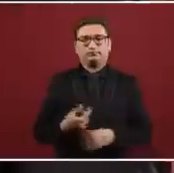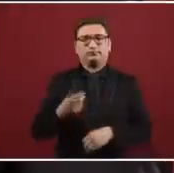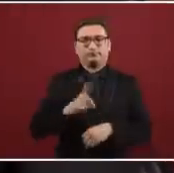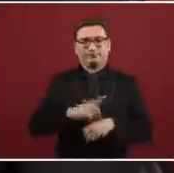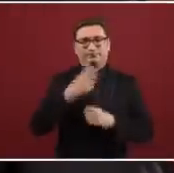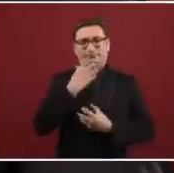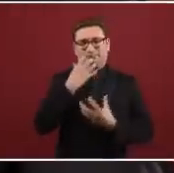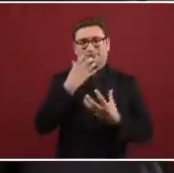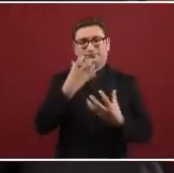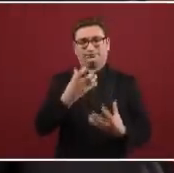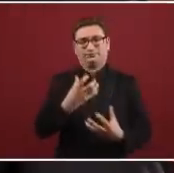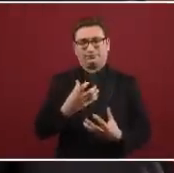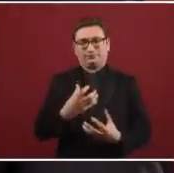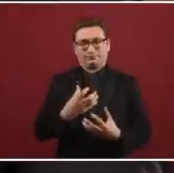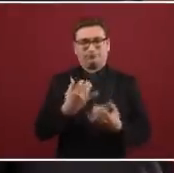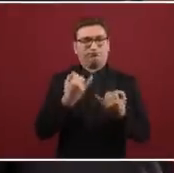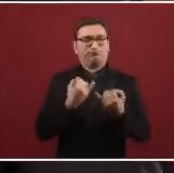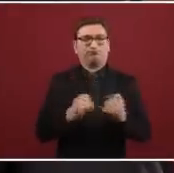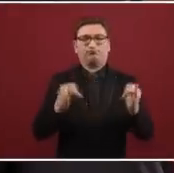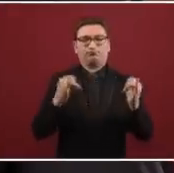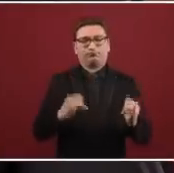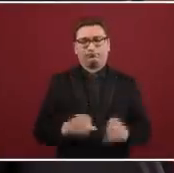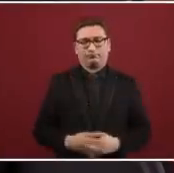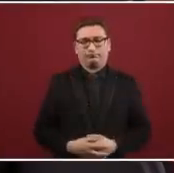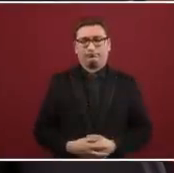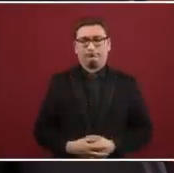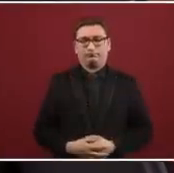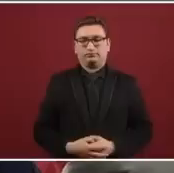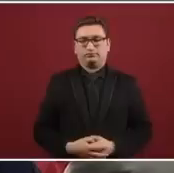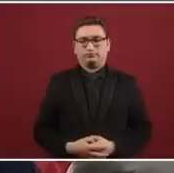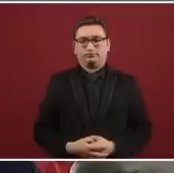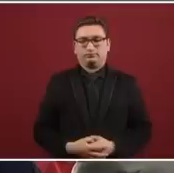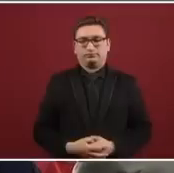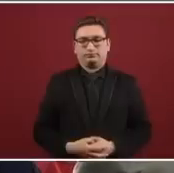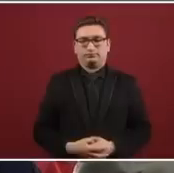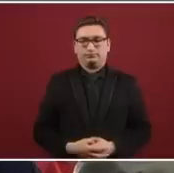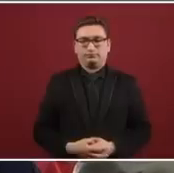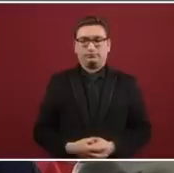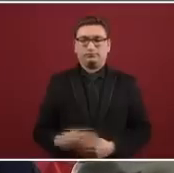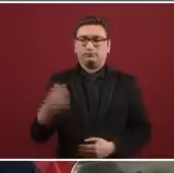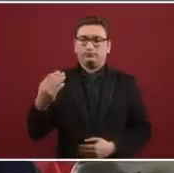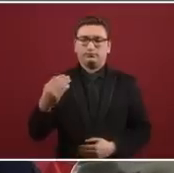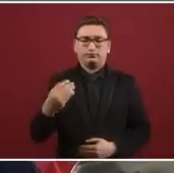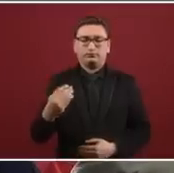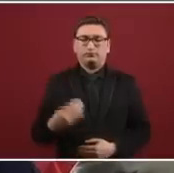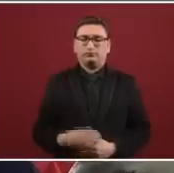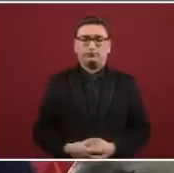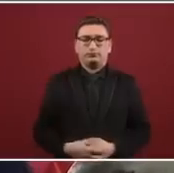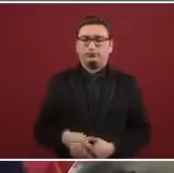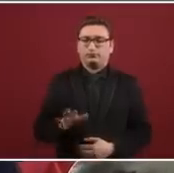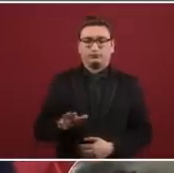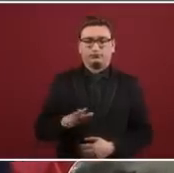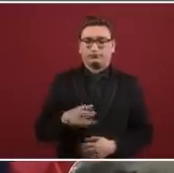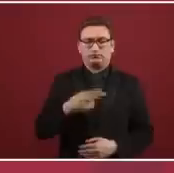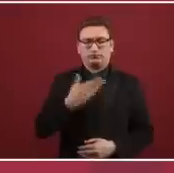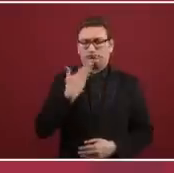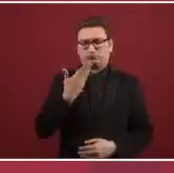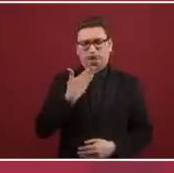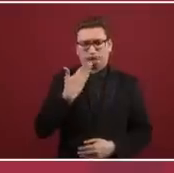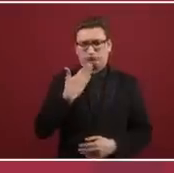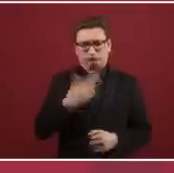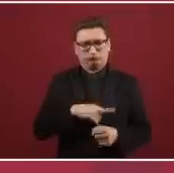grito de la independencia. No, es la ceremonia de